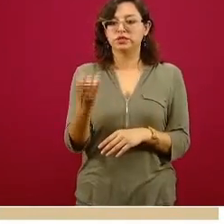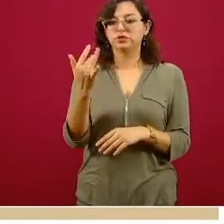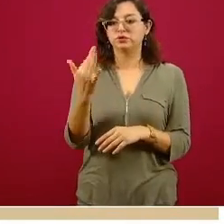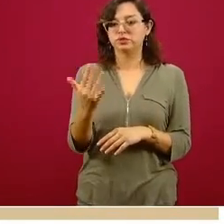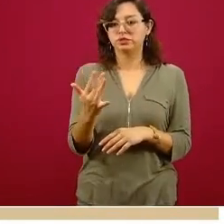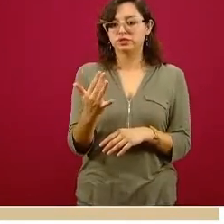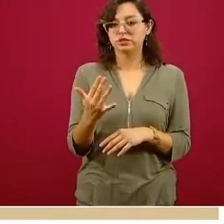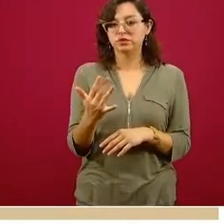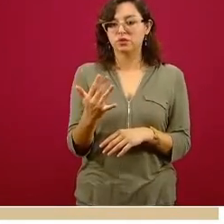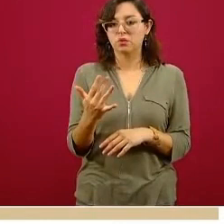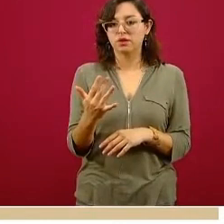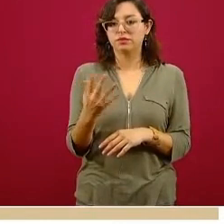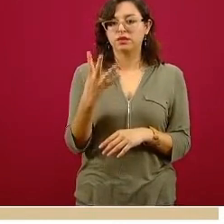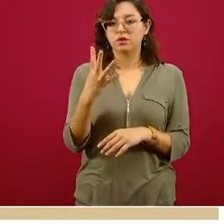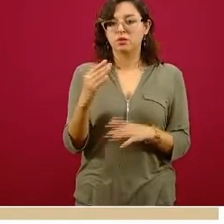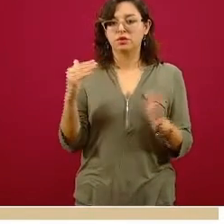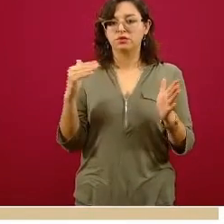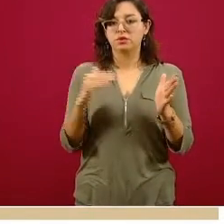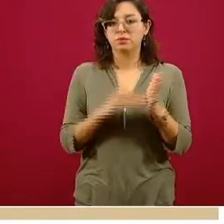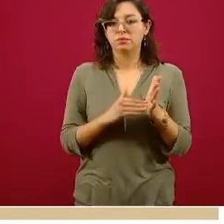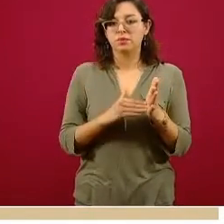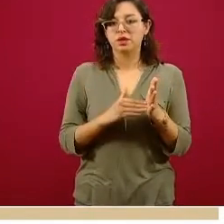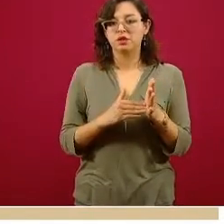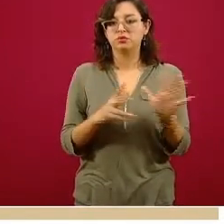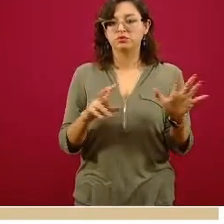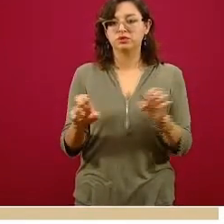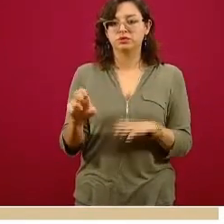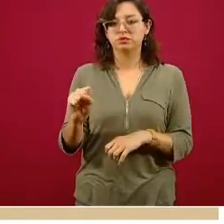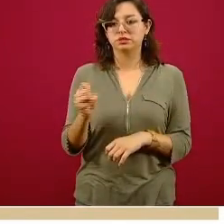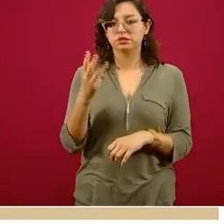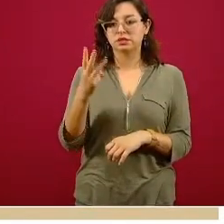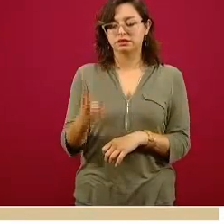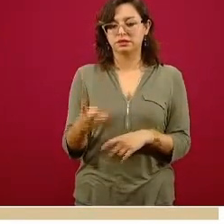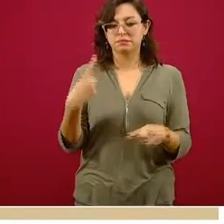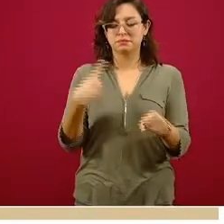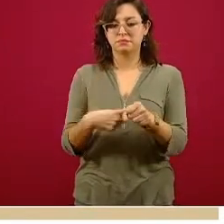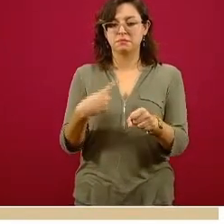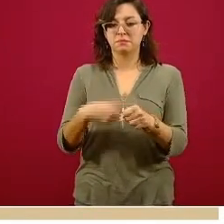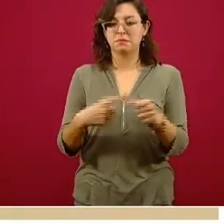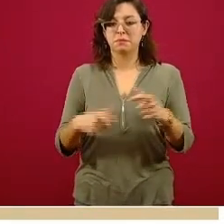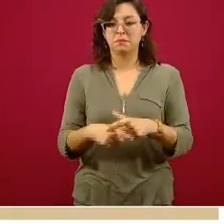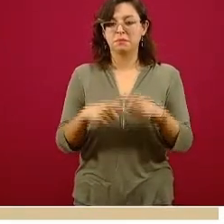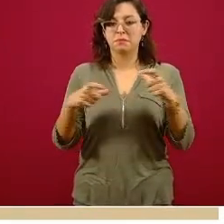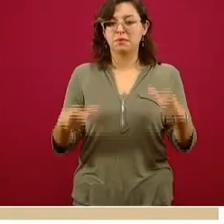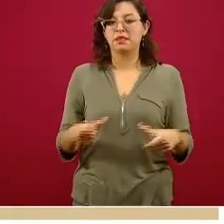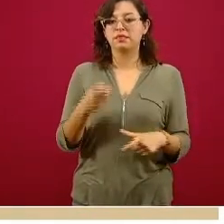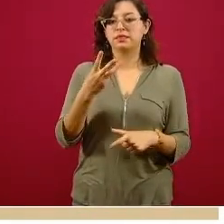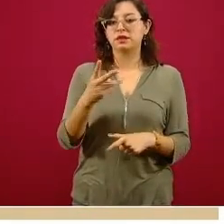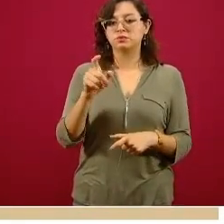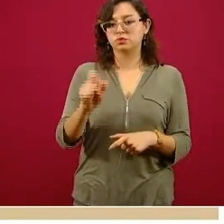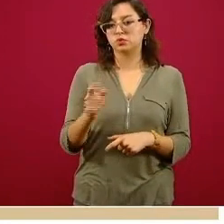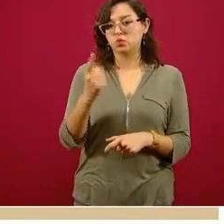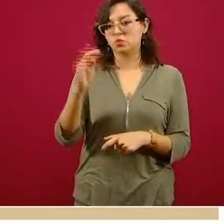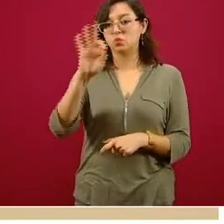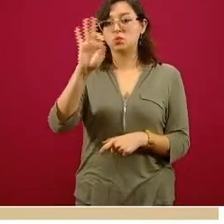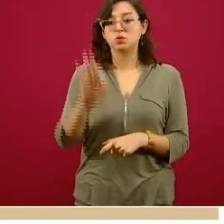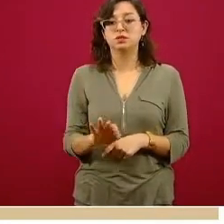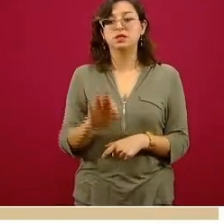154.863 casos confirmados hasta el día de hoy. El incremento fue de 3.1%, aunque siempre recordamos que